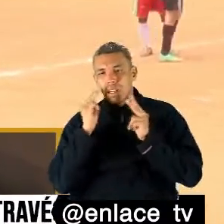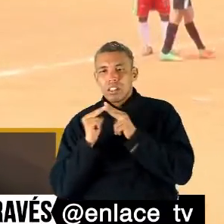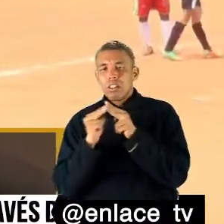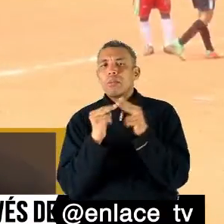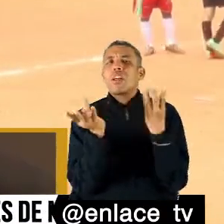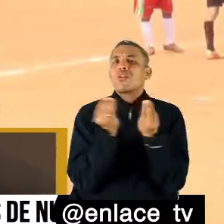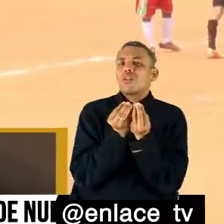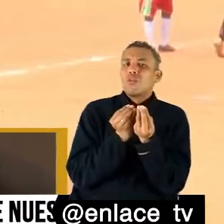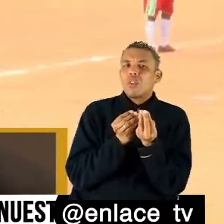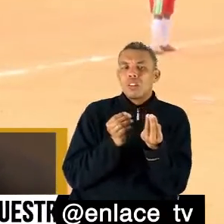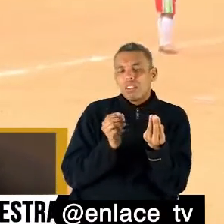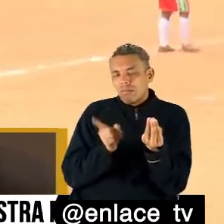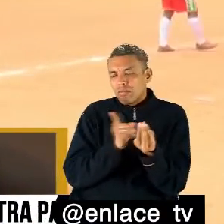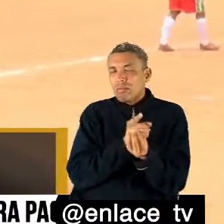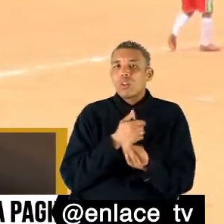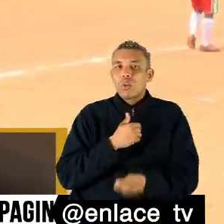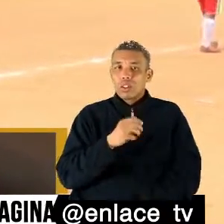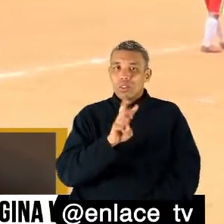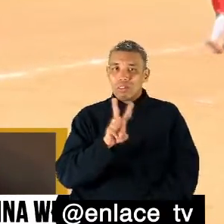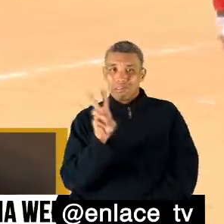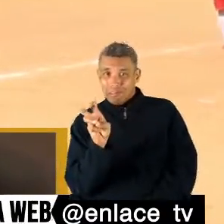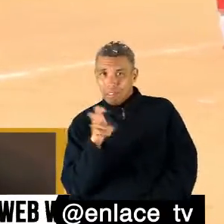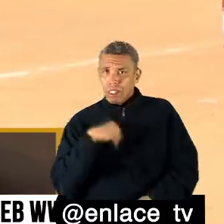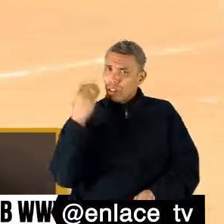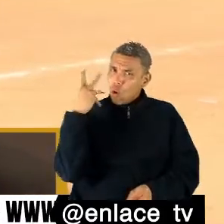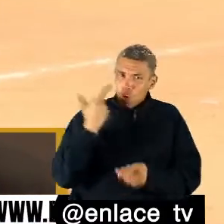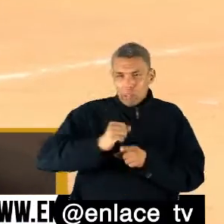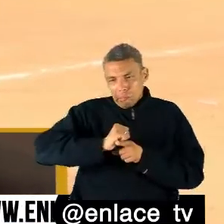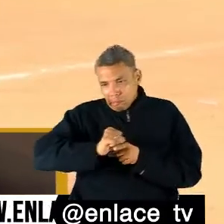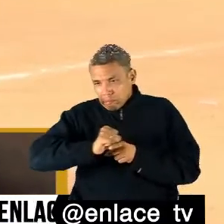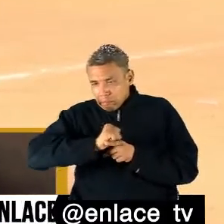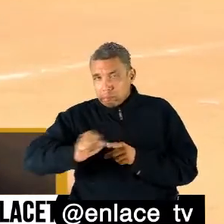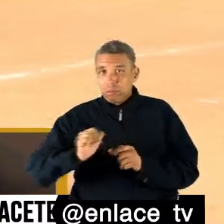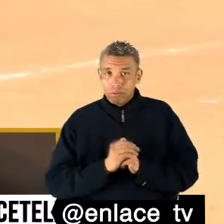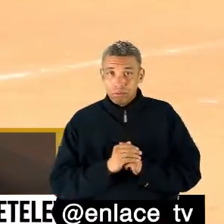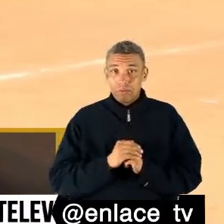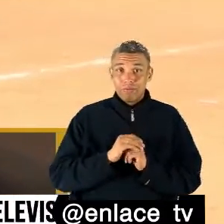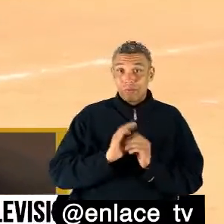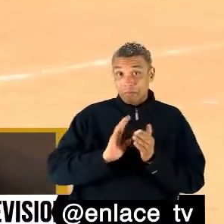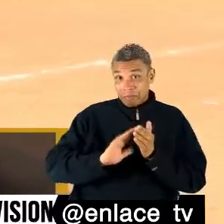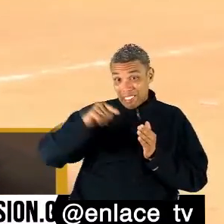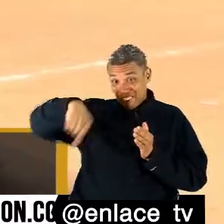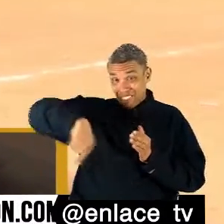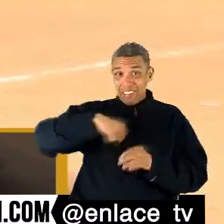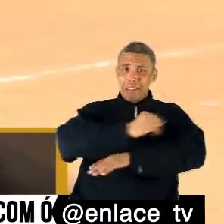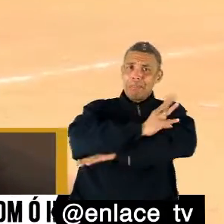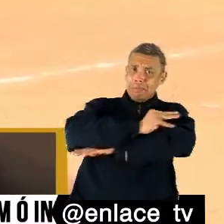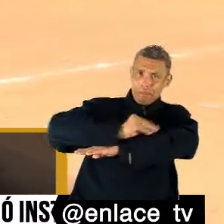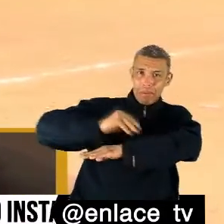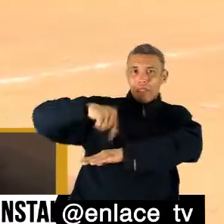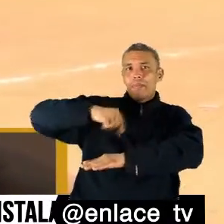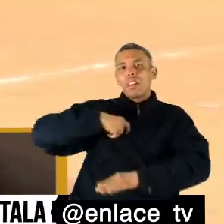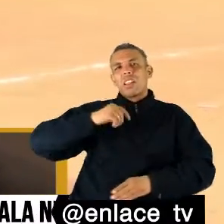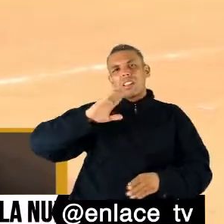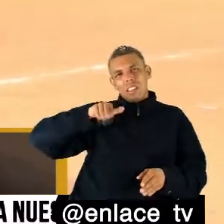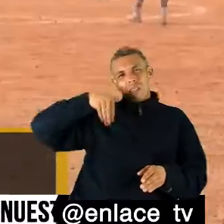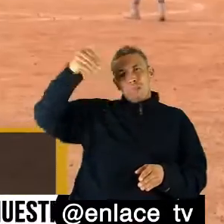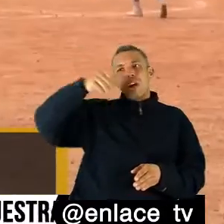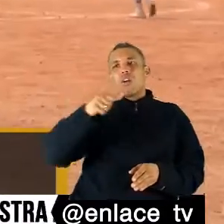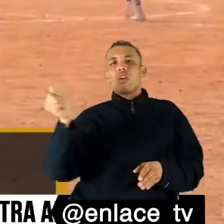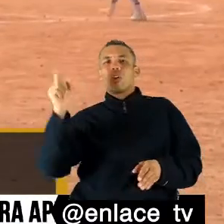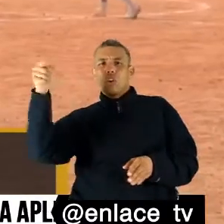venimos trabajando día a día, igualmente estamos preparando ya para unos juegos que también van a ser en Bucaramanga, un torneo de